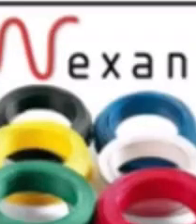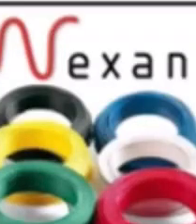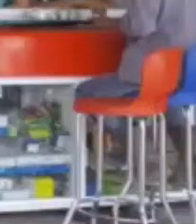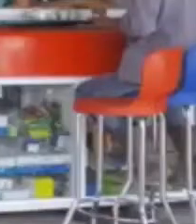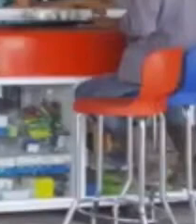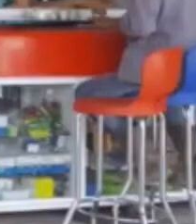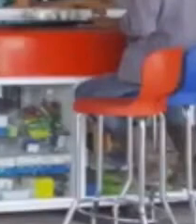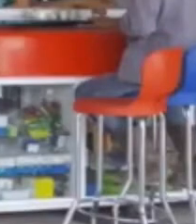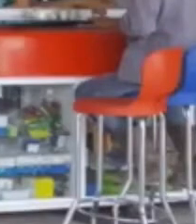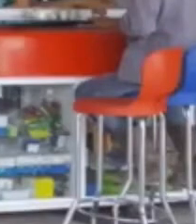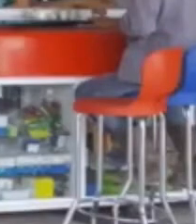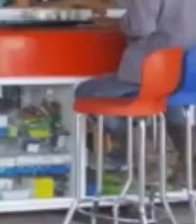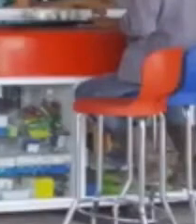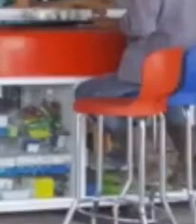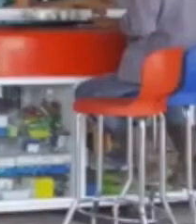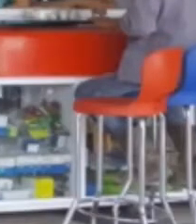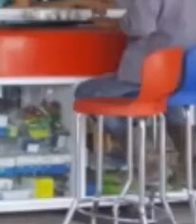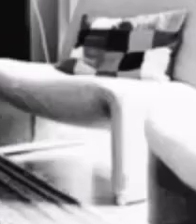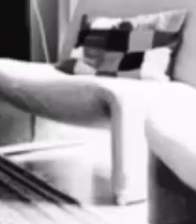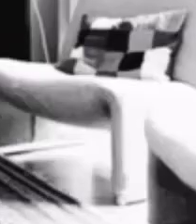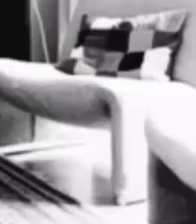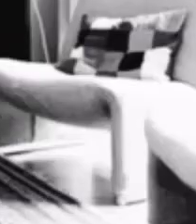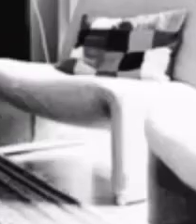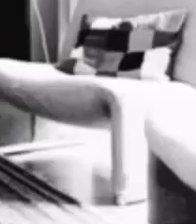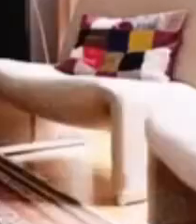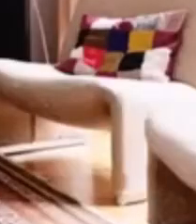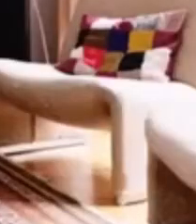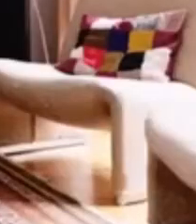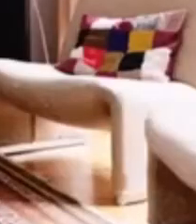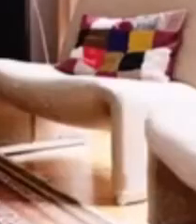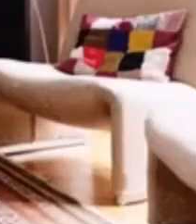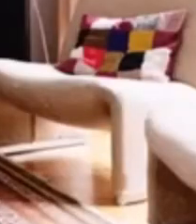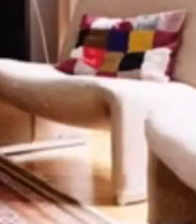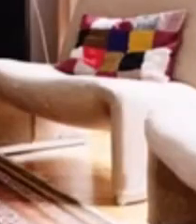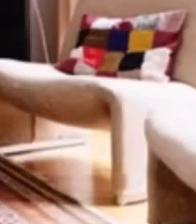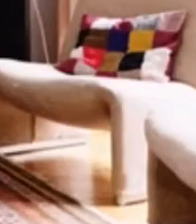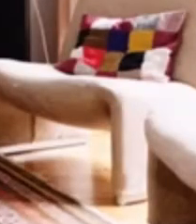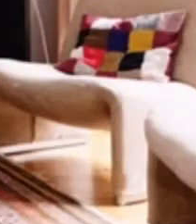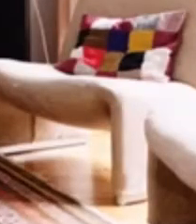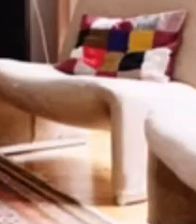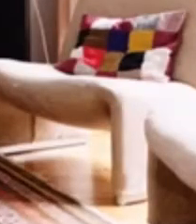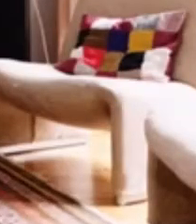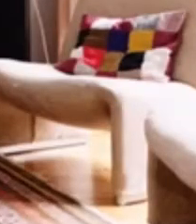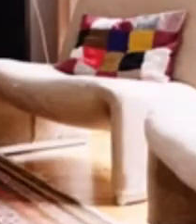calidad, en materiales eléctricos. Electrofer, ilumina tu vida.